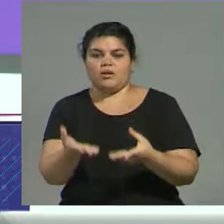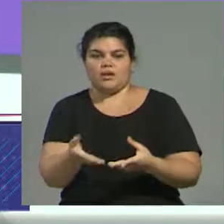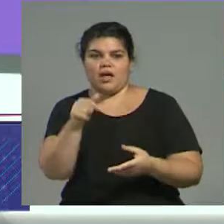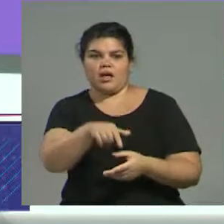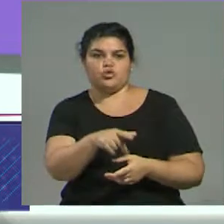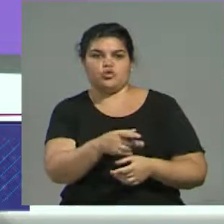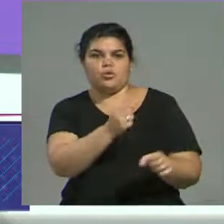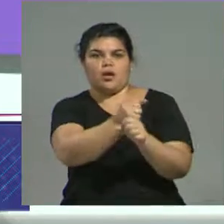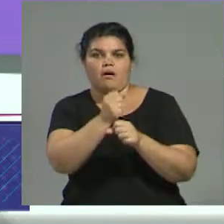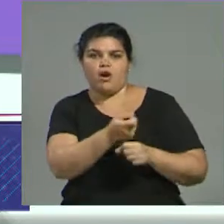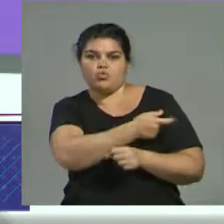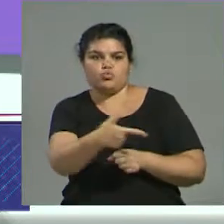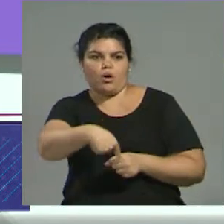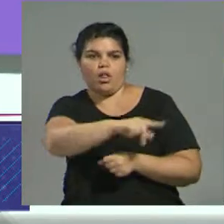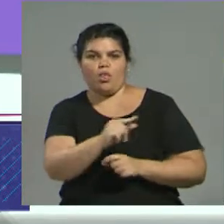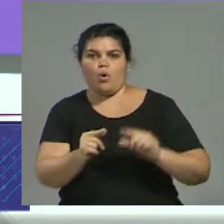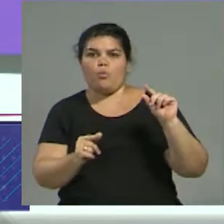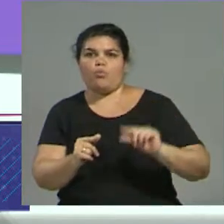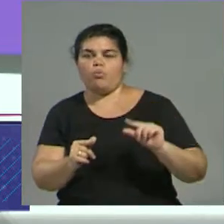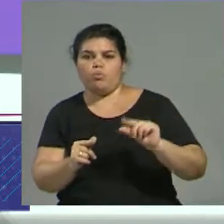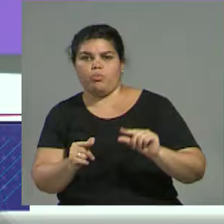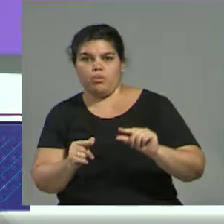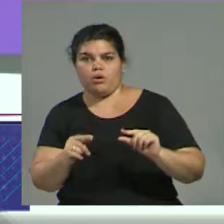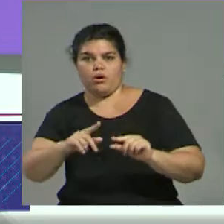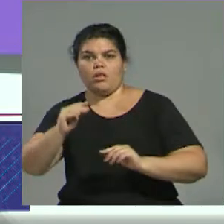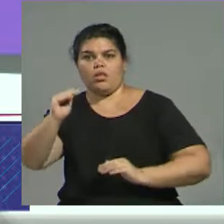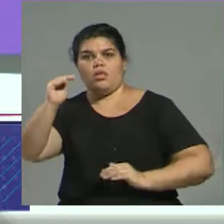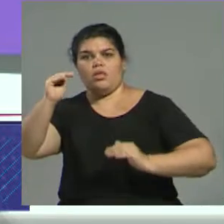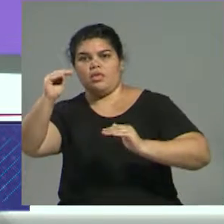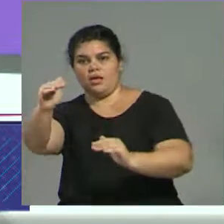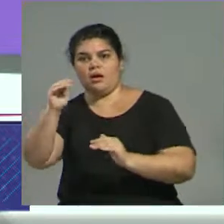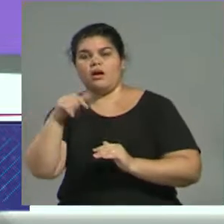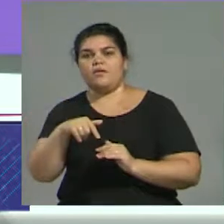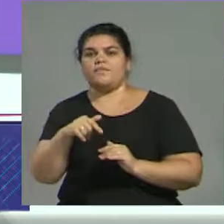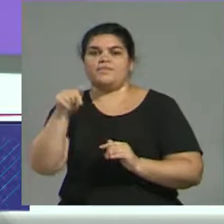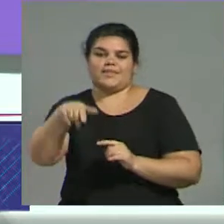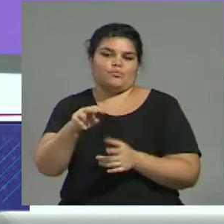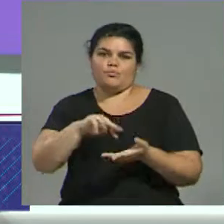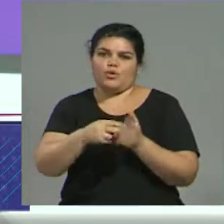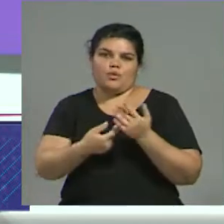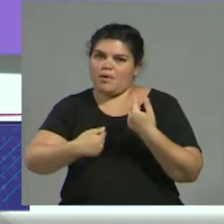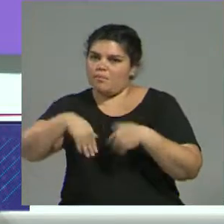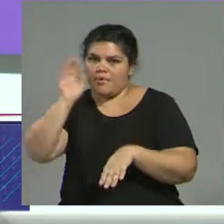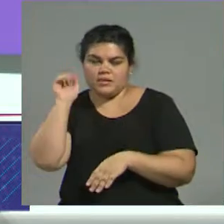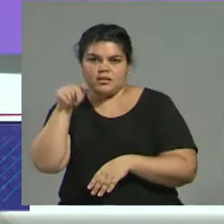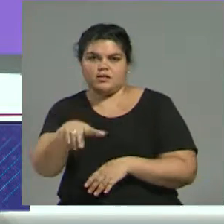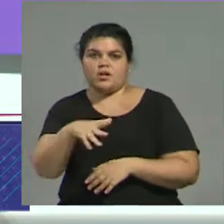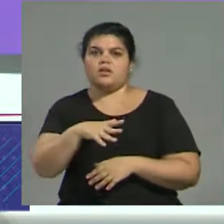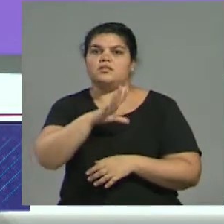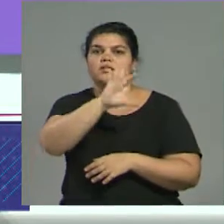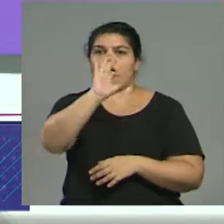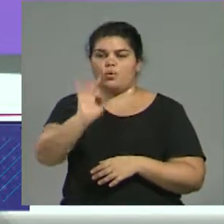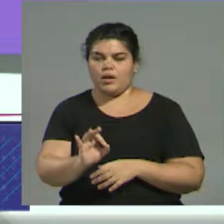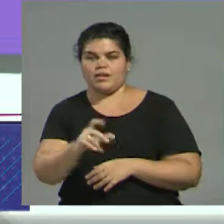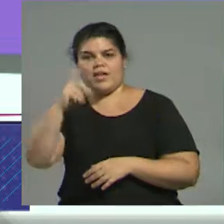tan rápido como corren las tarifas de servicios públicos. Y acá donde se da el problema fundamental, un incremento del 50, del 10,